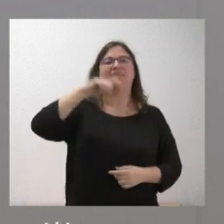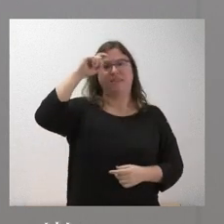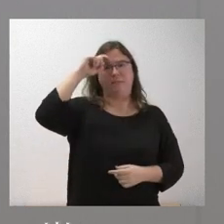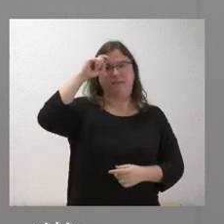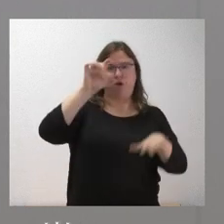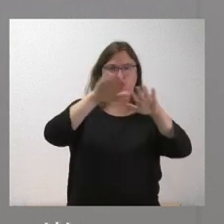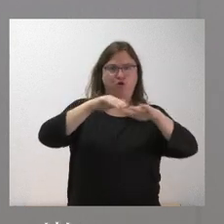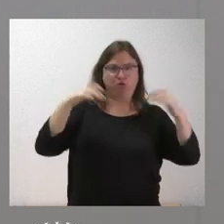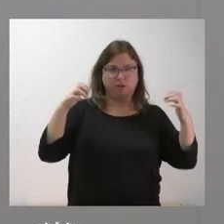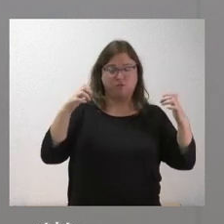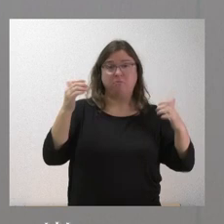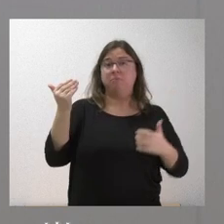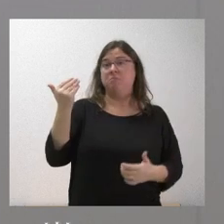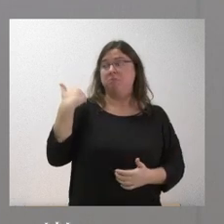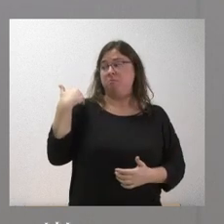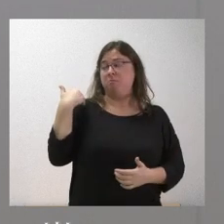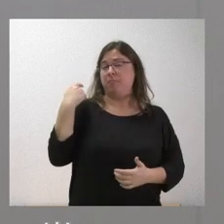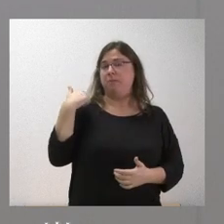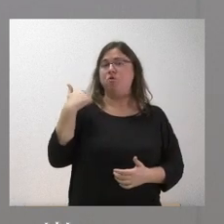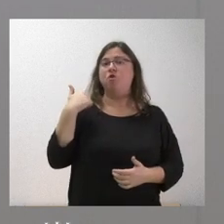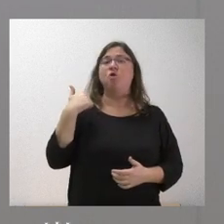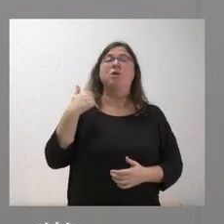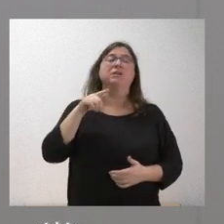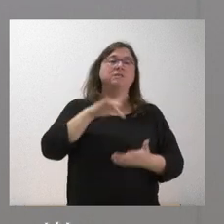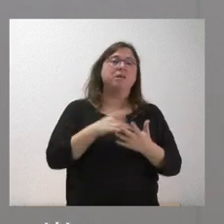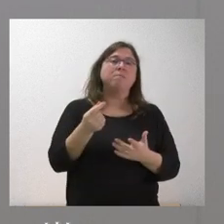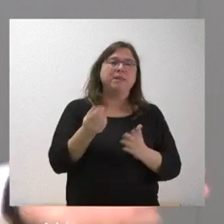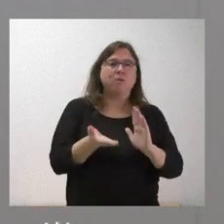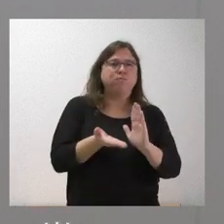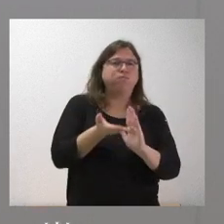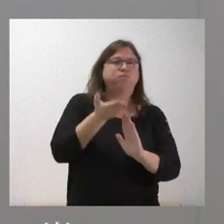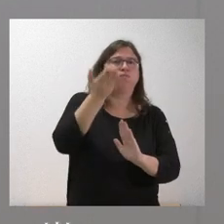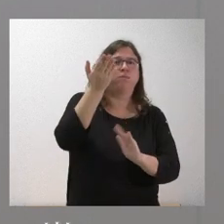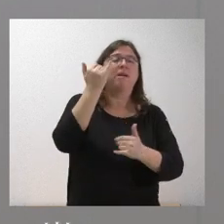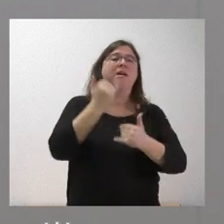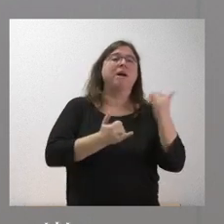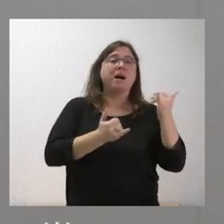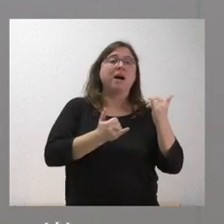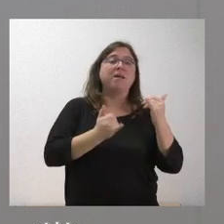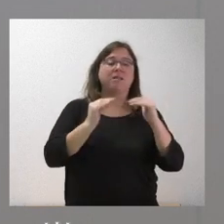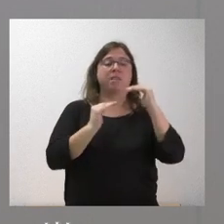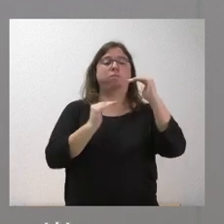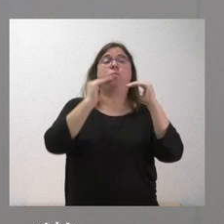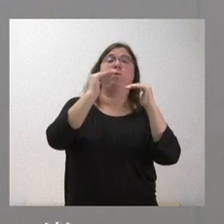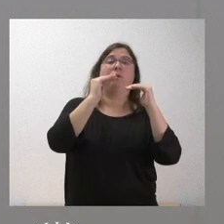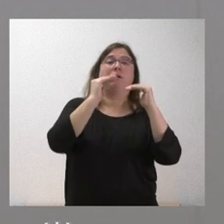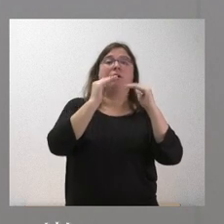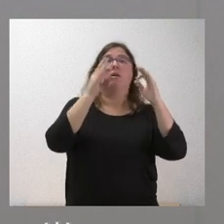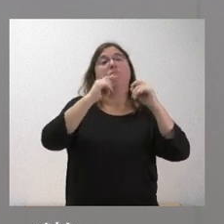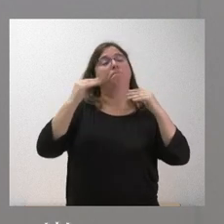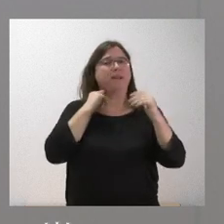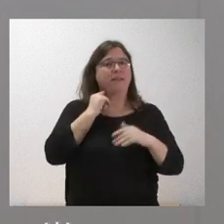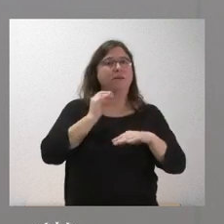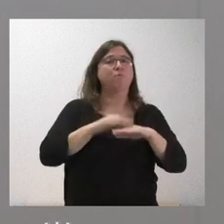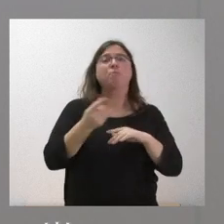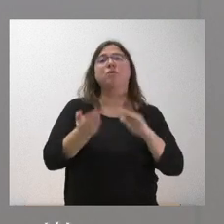y recientemente Donde ha habido unas altas tasas de inflación que han superado el crecimiento retributivo de los empleados públicos y ha habido pérdidas